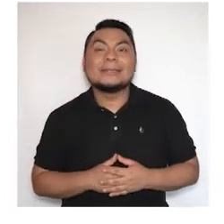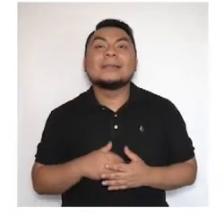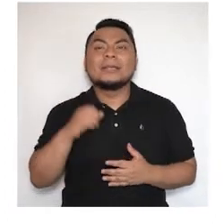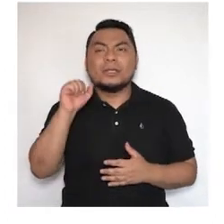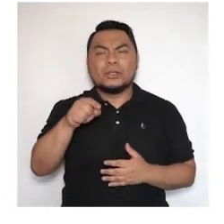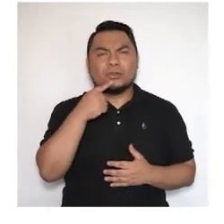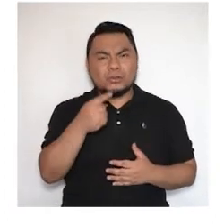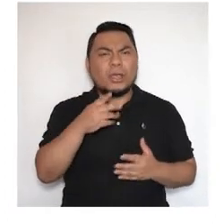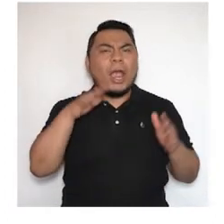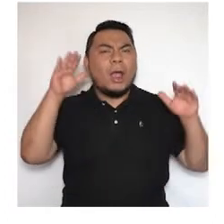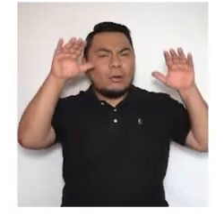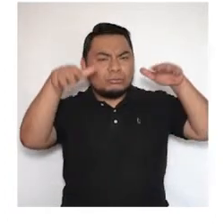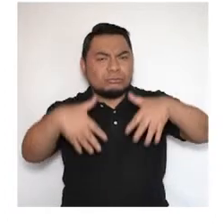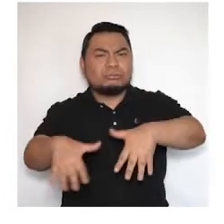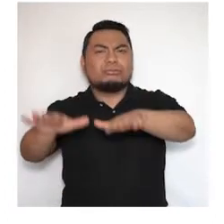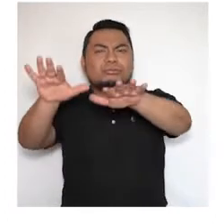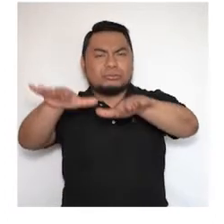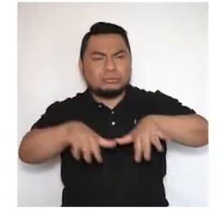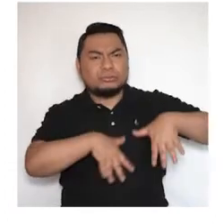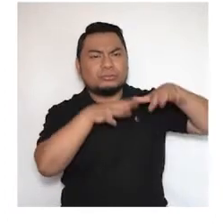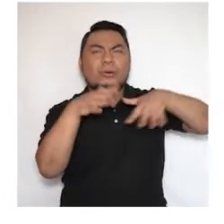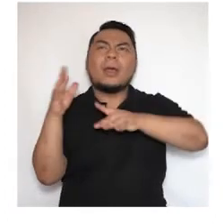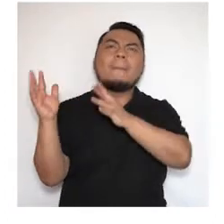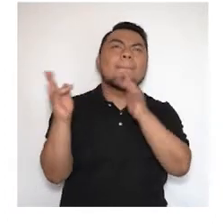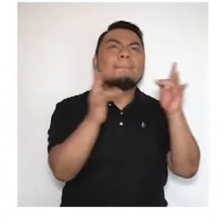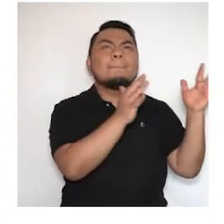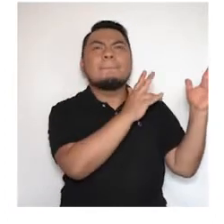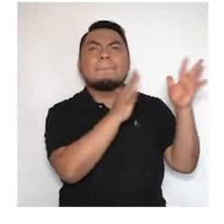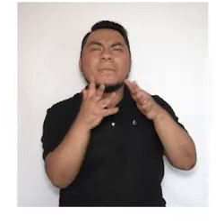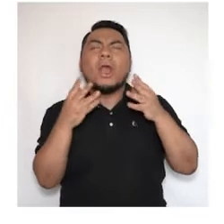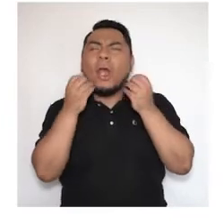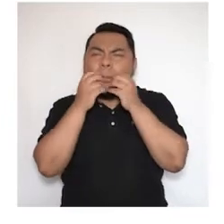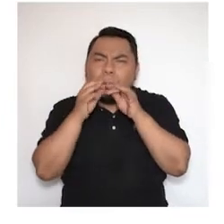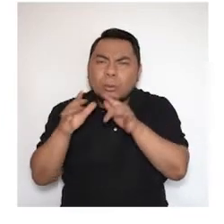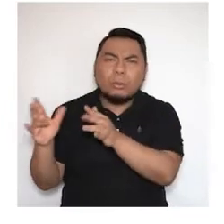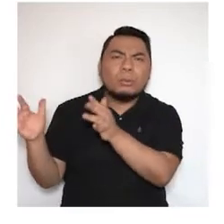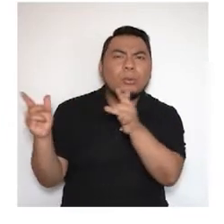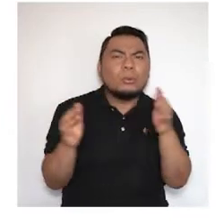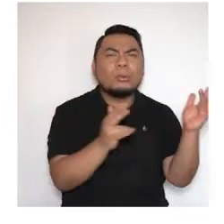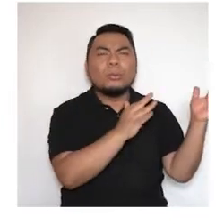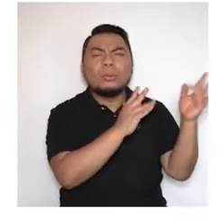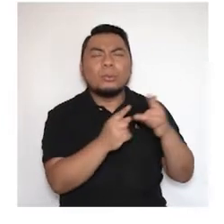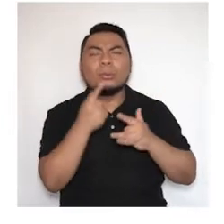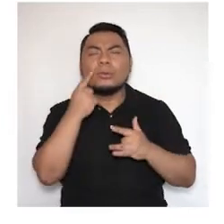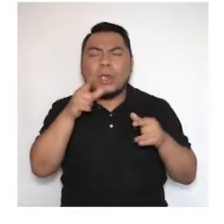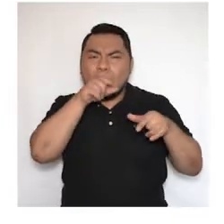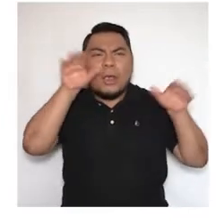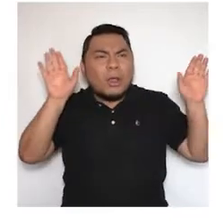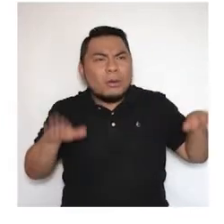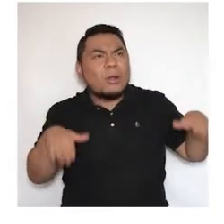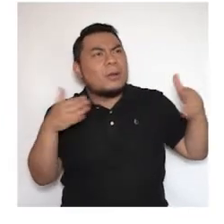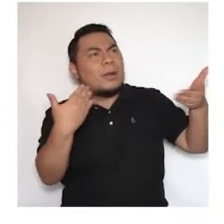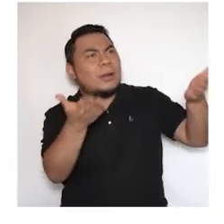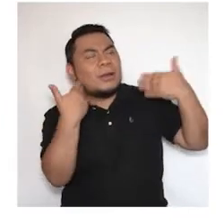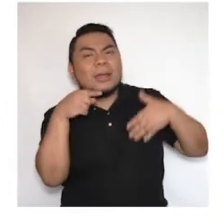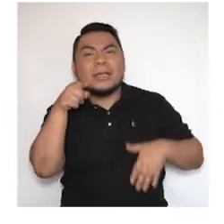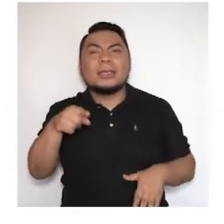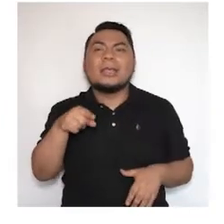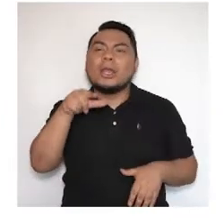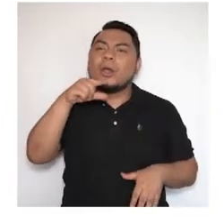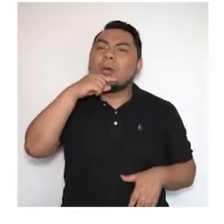Que bramen las olas, viento echa a soplar, graznen las gaviotas, la